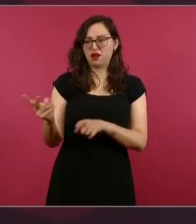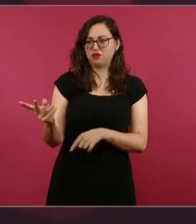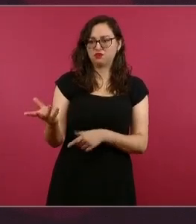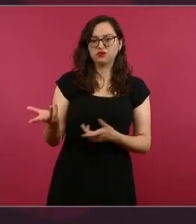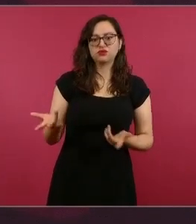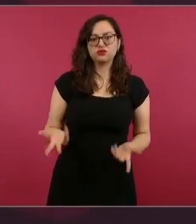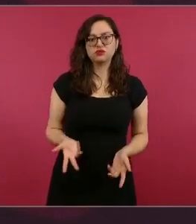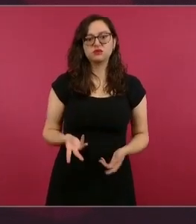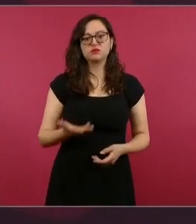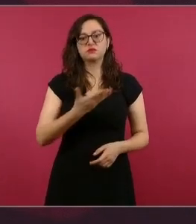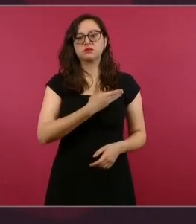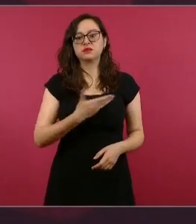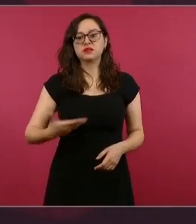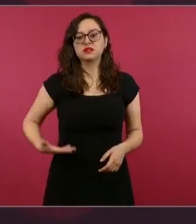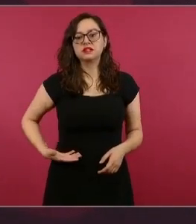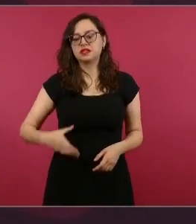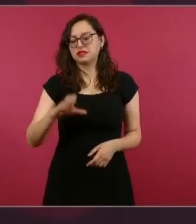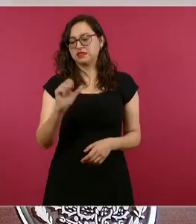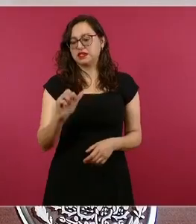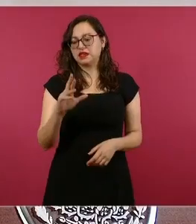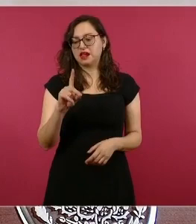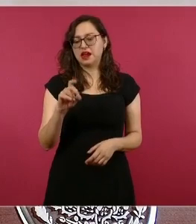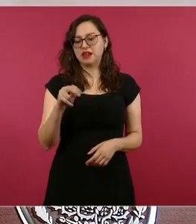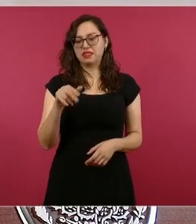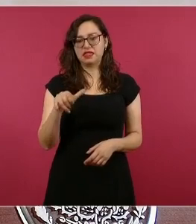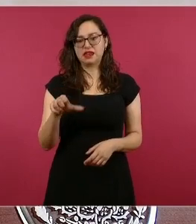el presidente Lázaro Cárdenas.